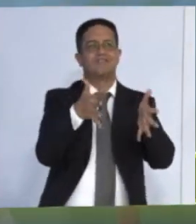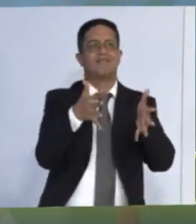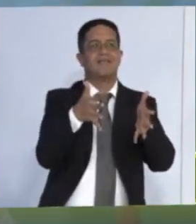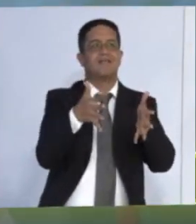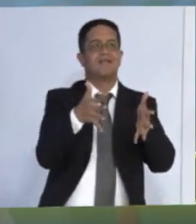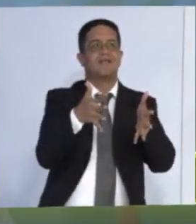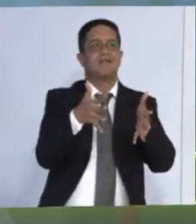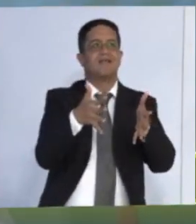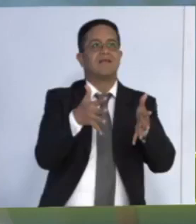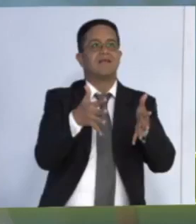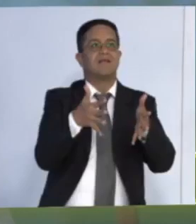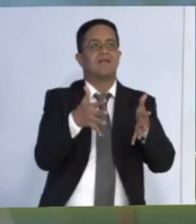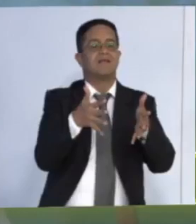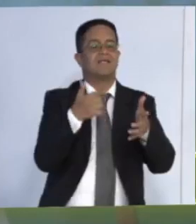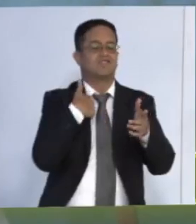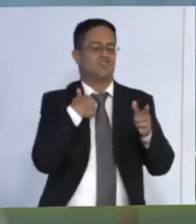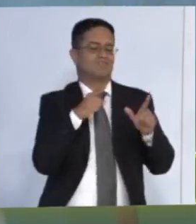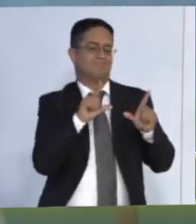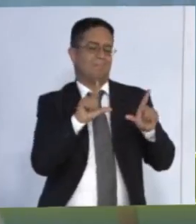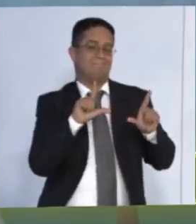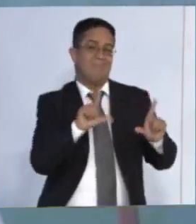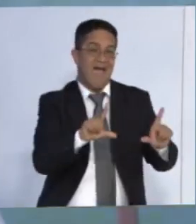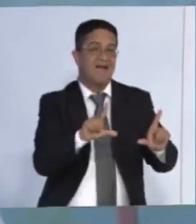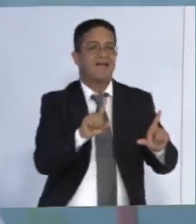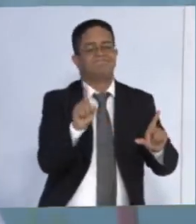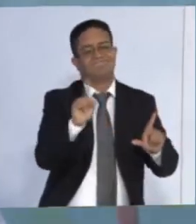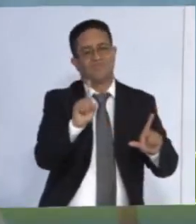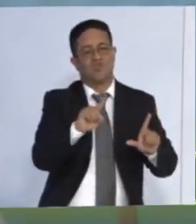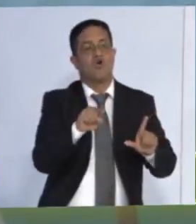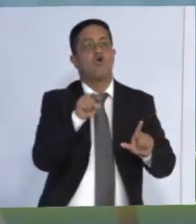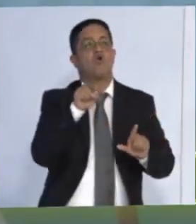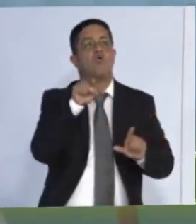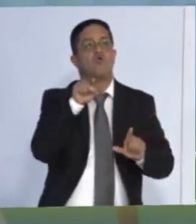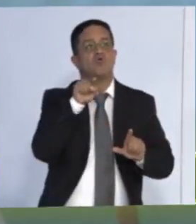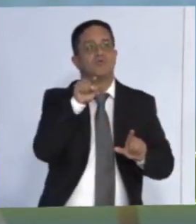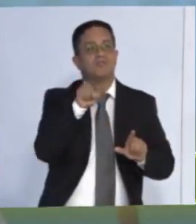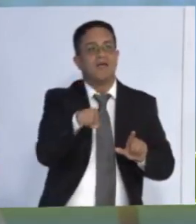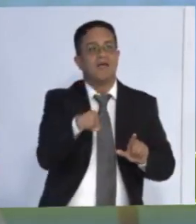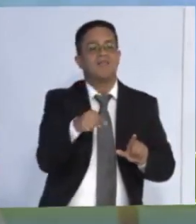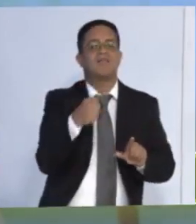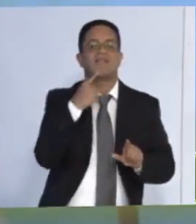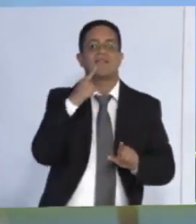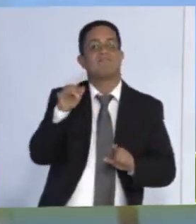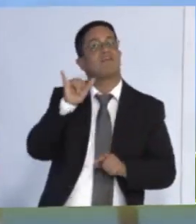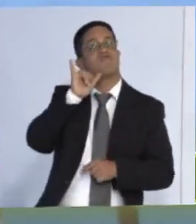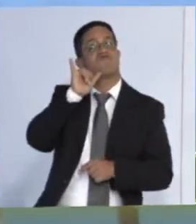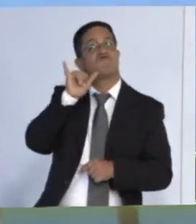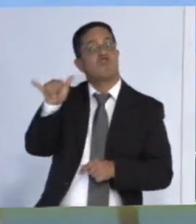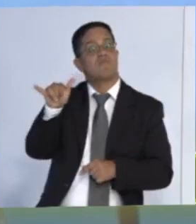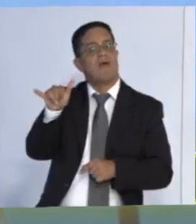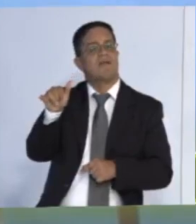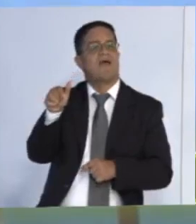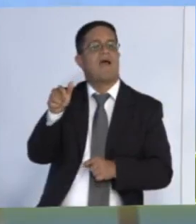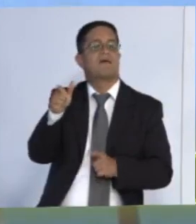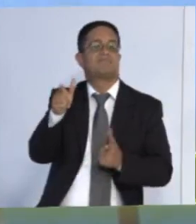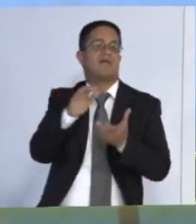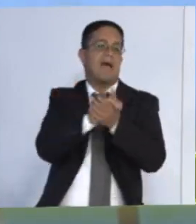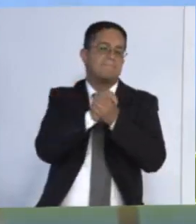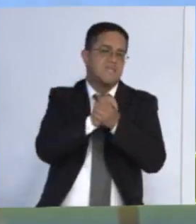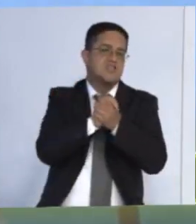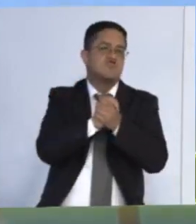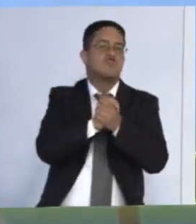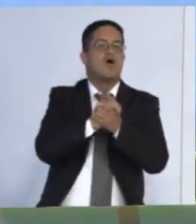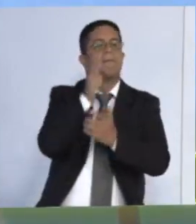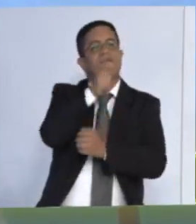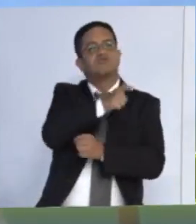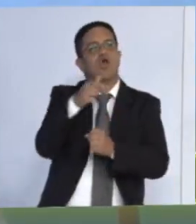allá de la placa, porque si bien eso es importante, ellos tienen que hacerle saber esa información a su entorno. Es decir, compañeros de